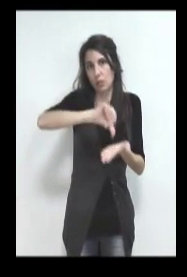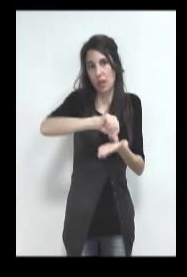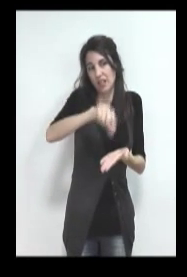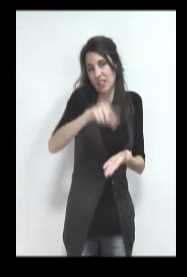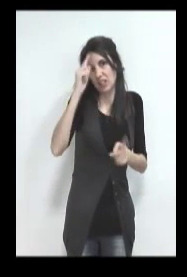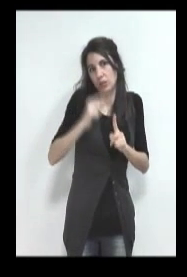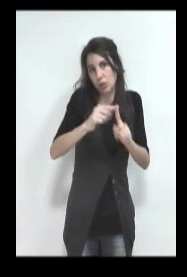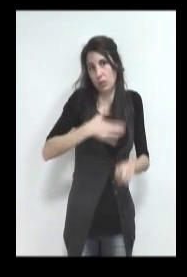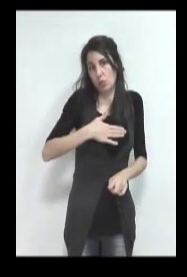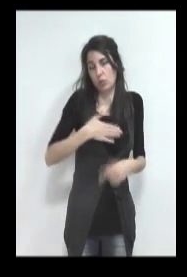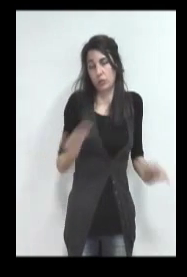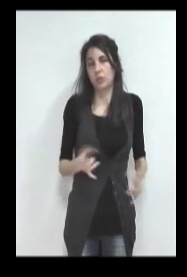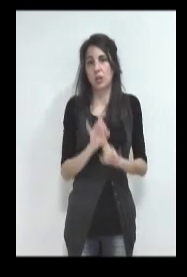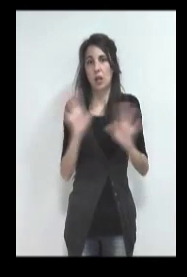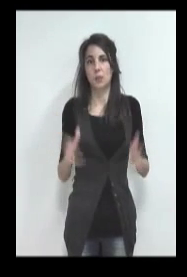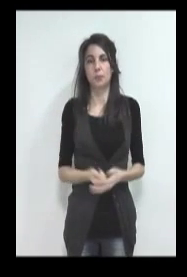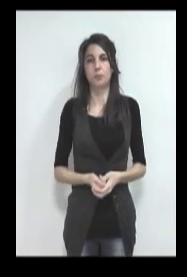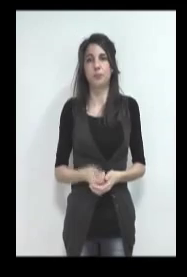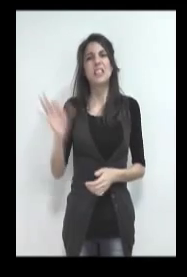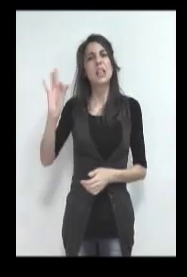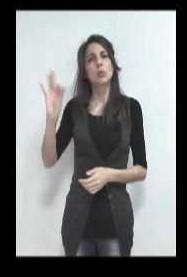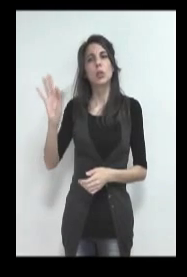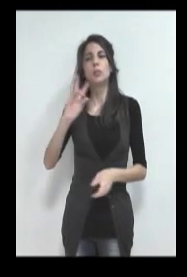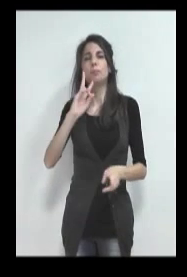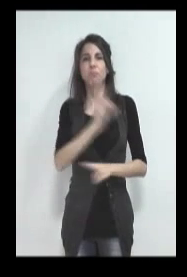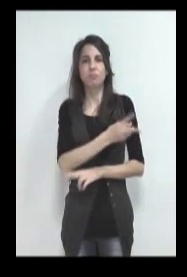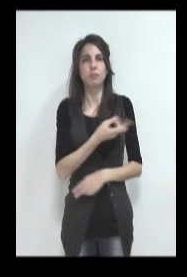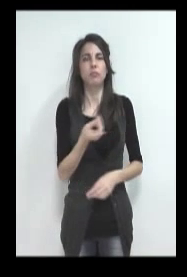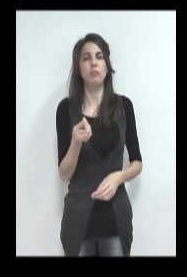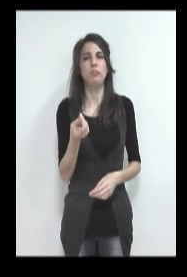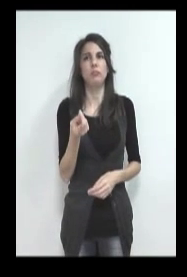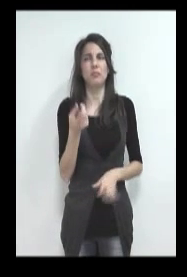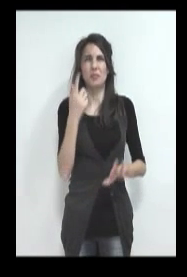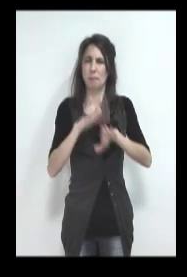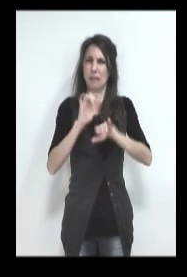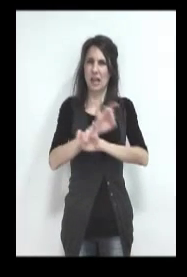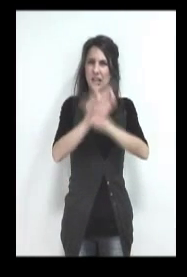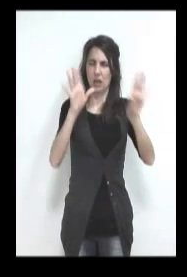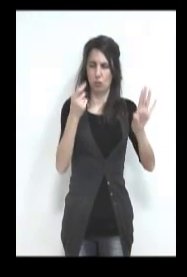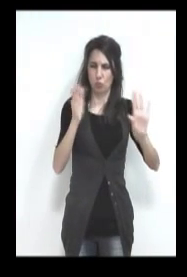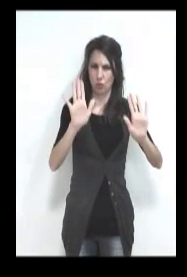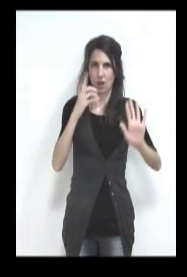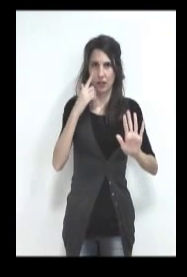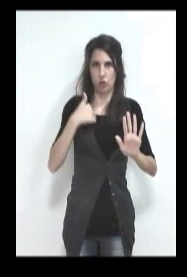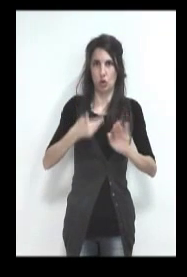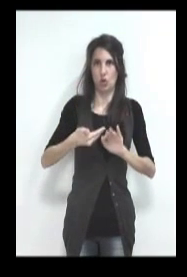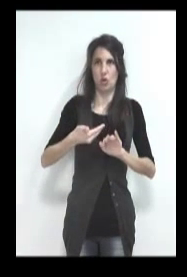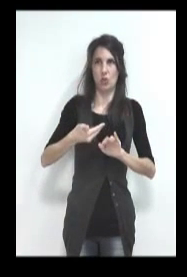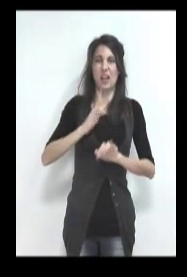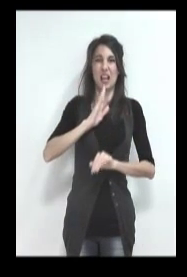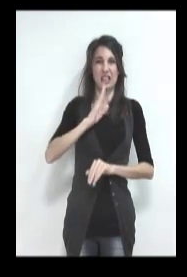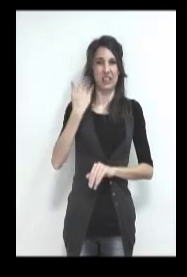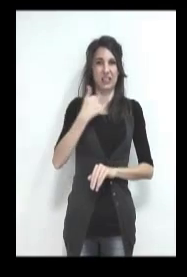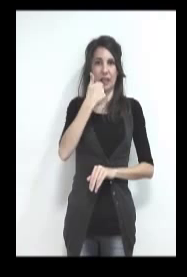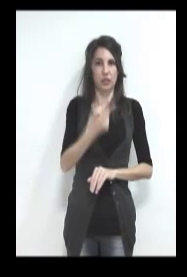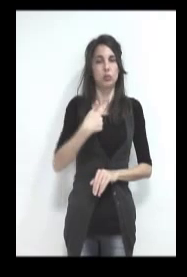En ese sentido. Saturnino, sí. Sí, por aclarar un poco, aunque yo he dicho y creo que